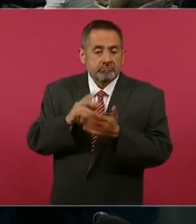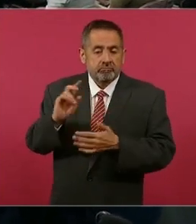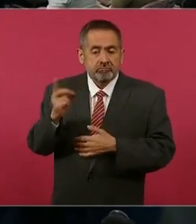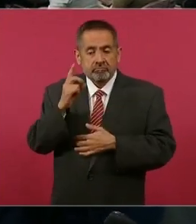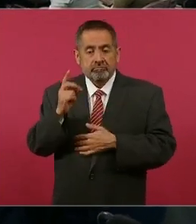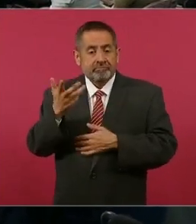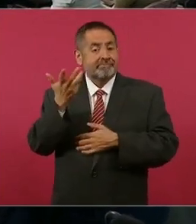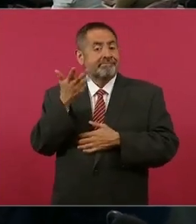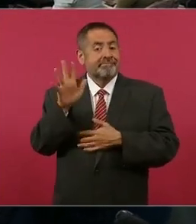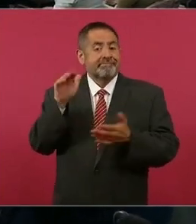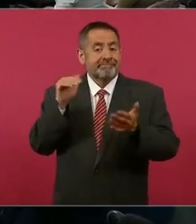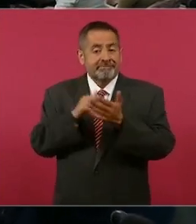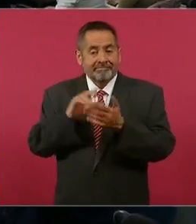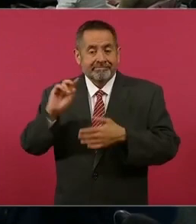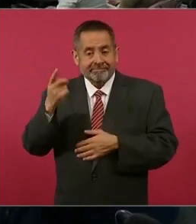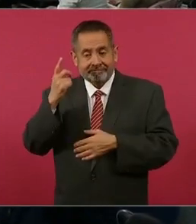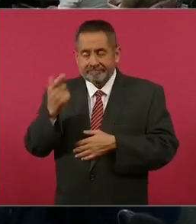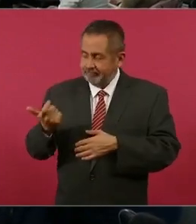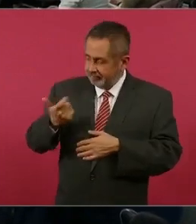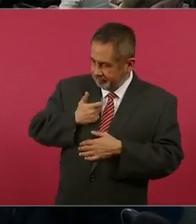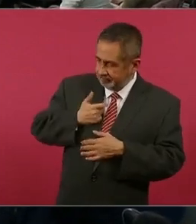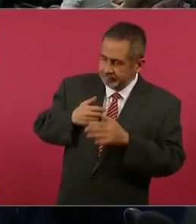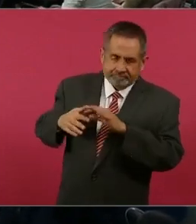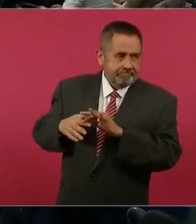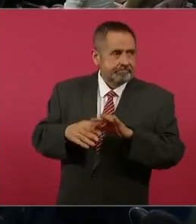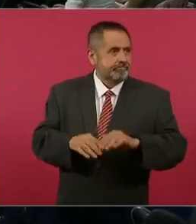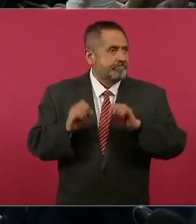hasta $10,000,